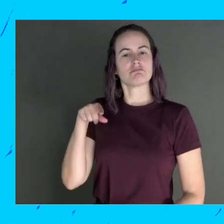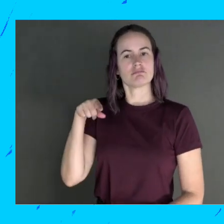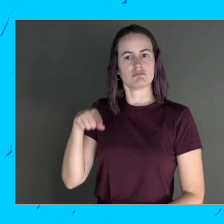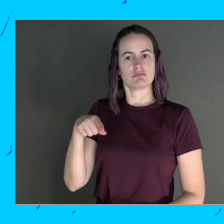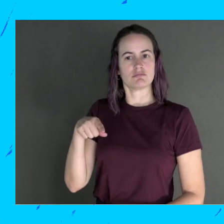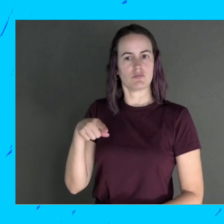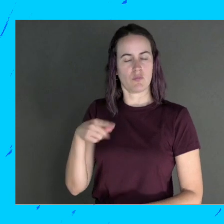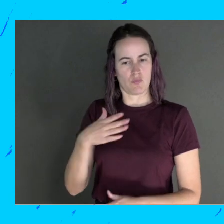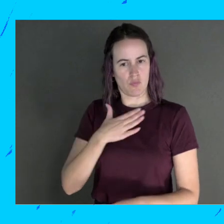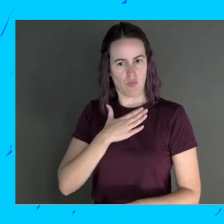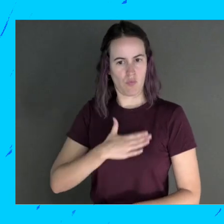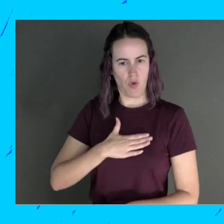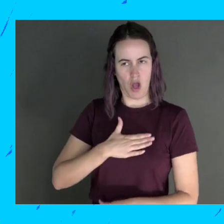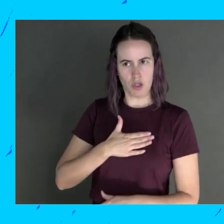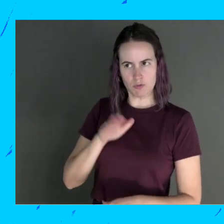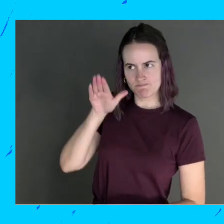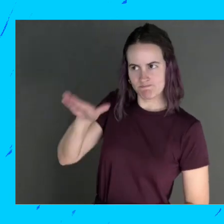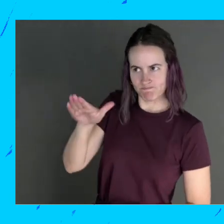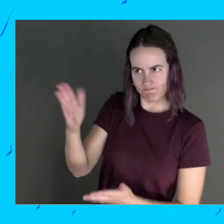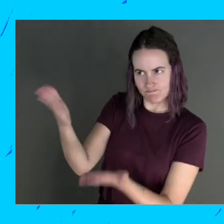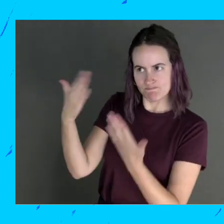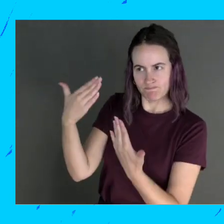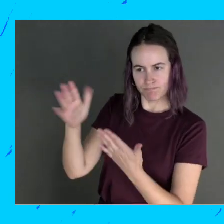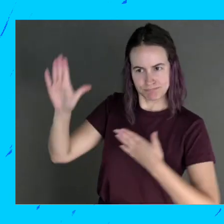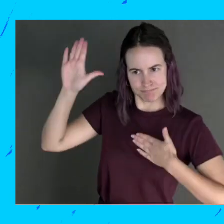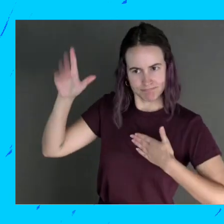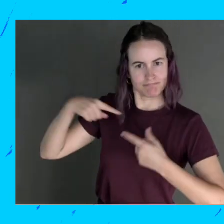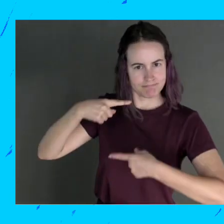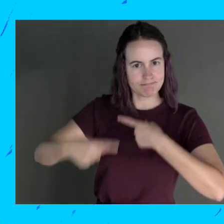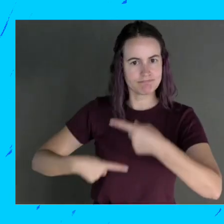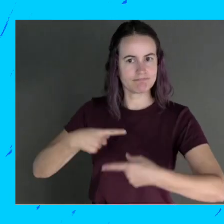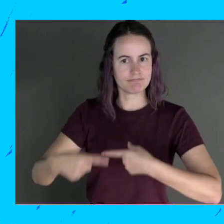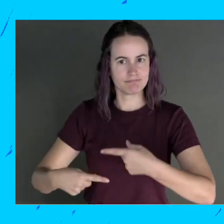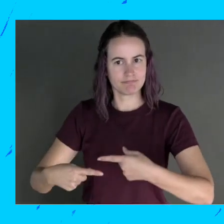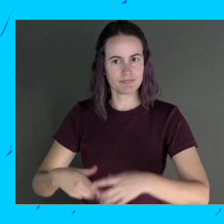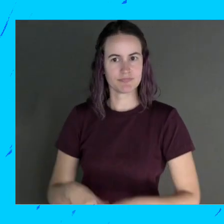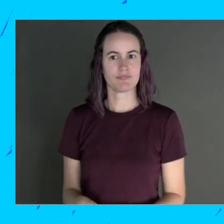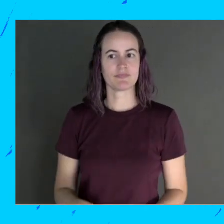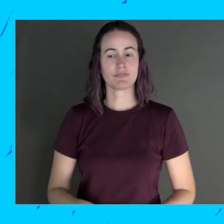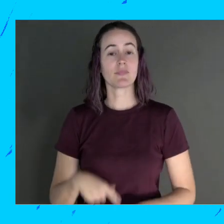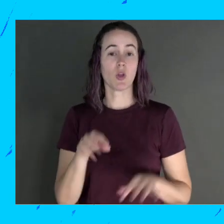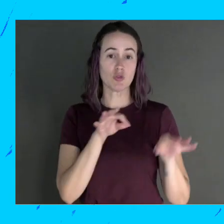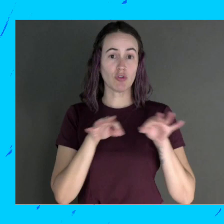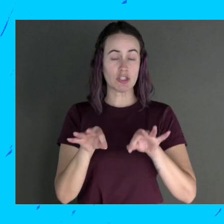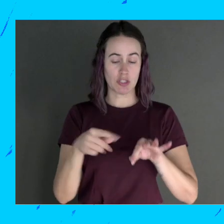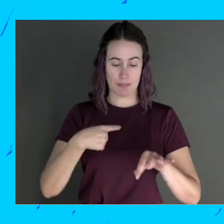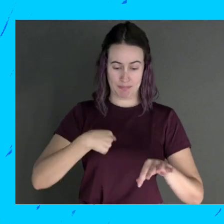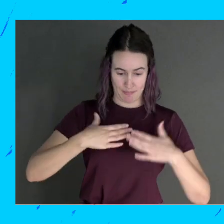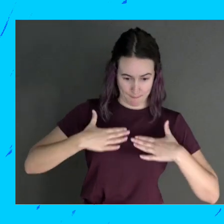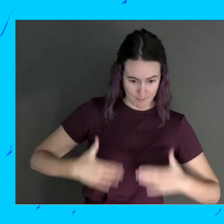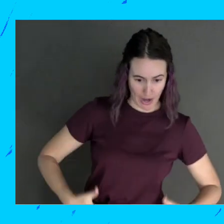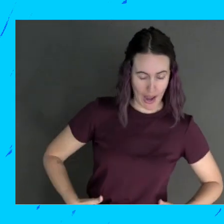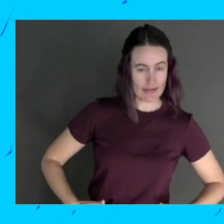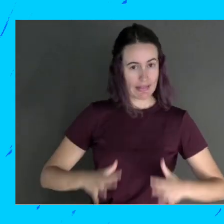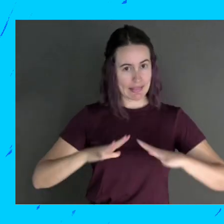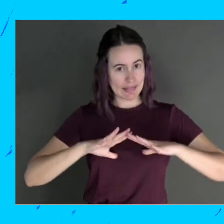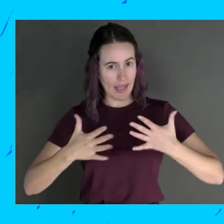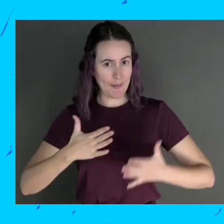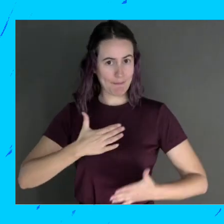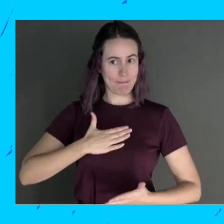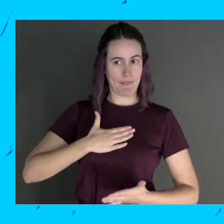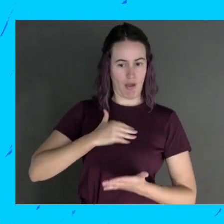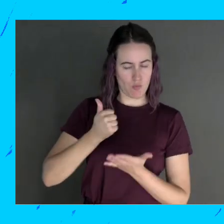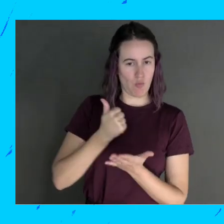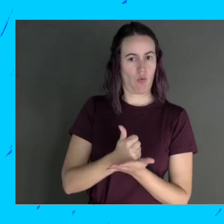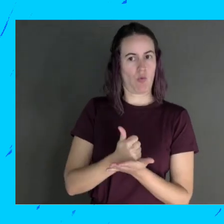agencia dedicada para implementar ese mandato. Y ahora tenemos la estrategia que